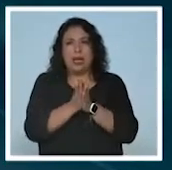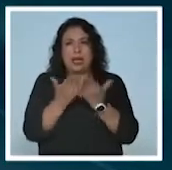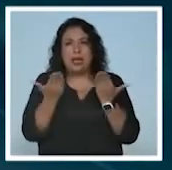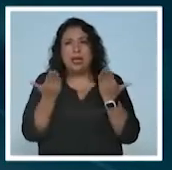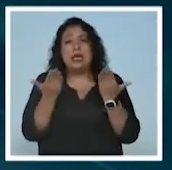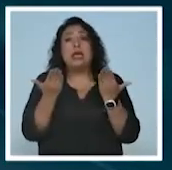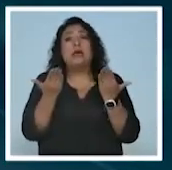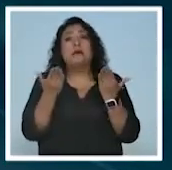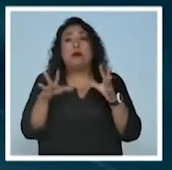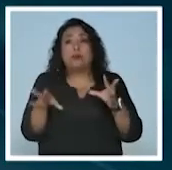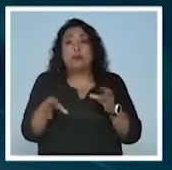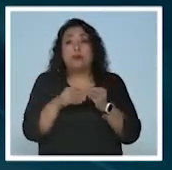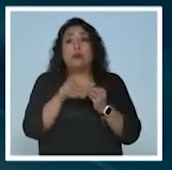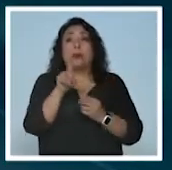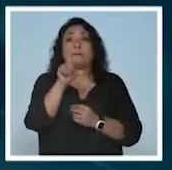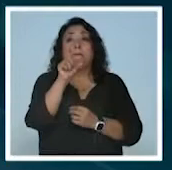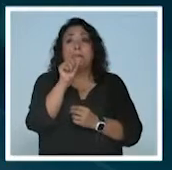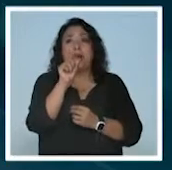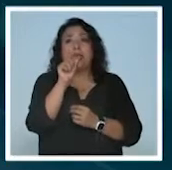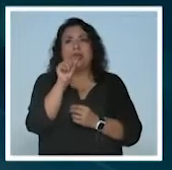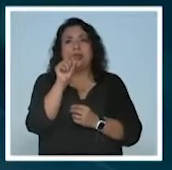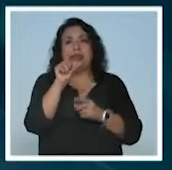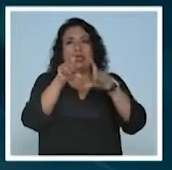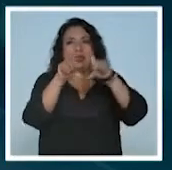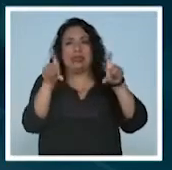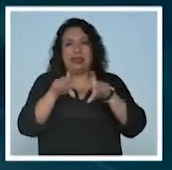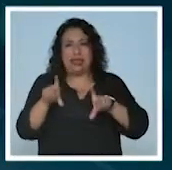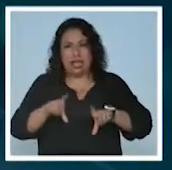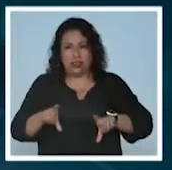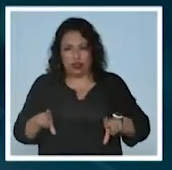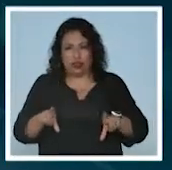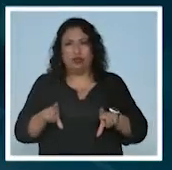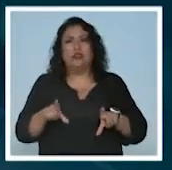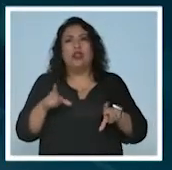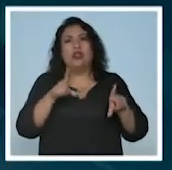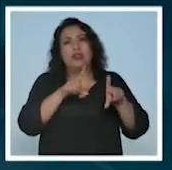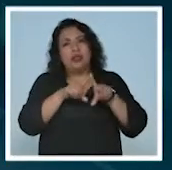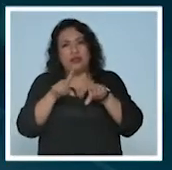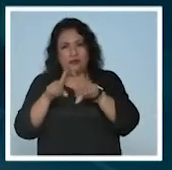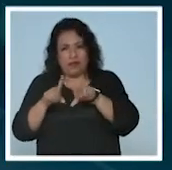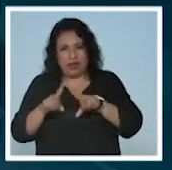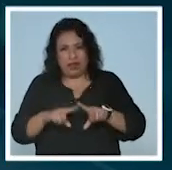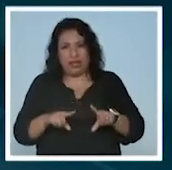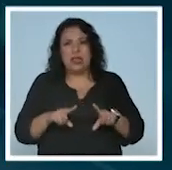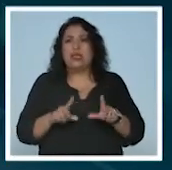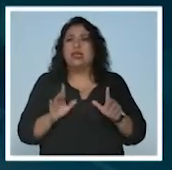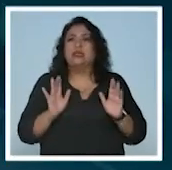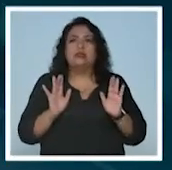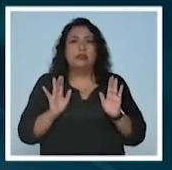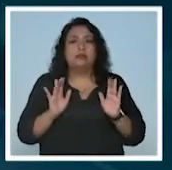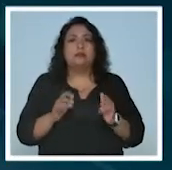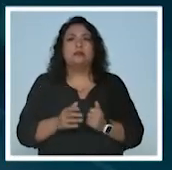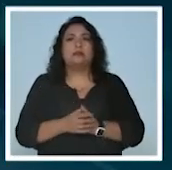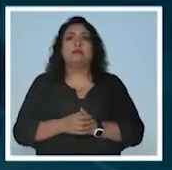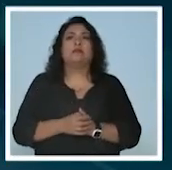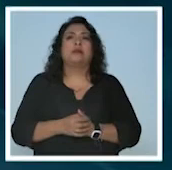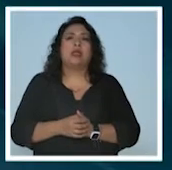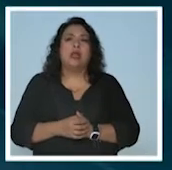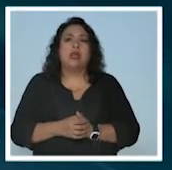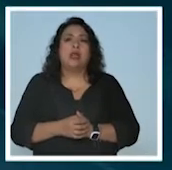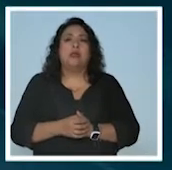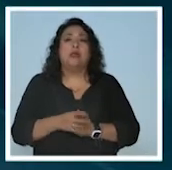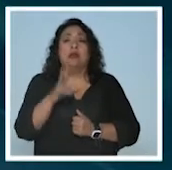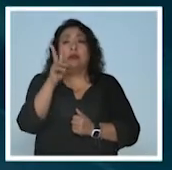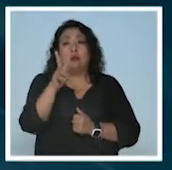está compuesto por 20 textos, estos son diferentes entre sí, y no podría decir que tuve